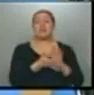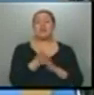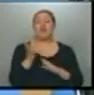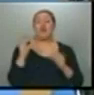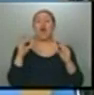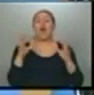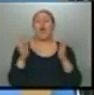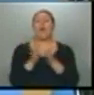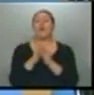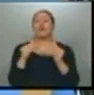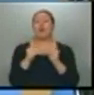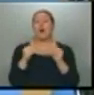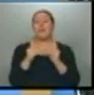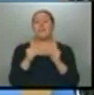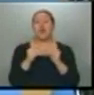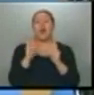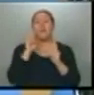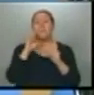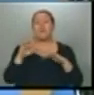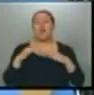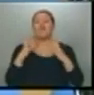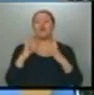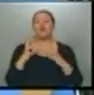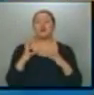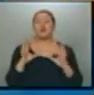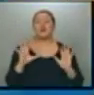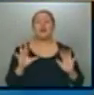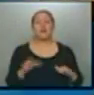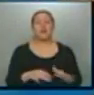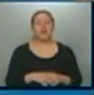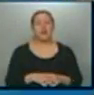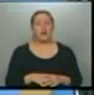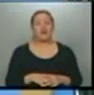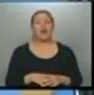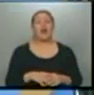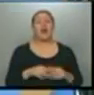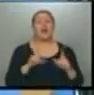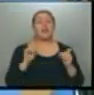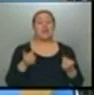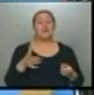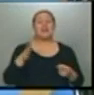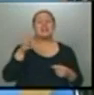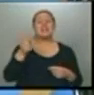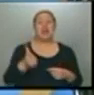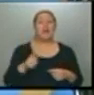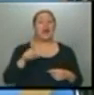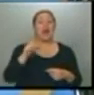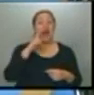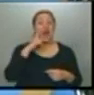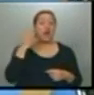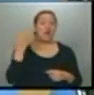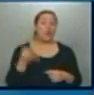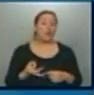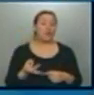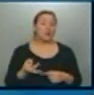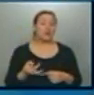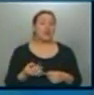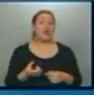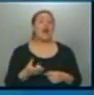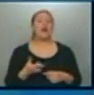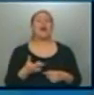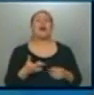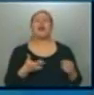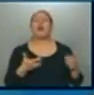a ver fútbol a los Estados Unidos y perdóname, por algún motivo allí también estaba Lali, ¿pero y la se dejó? Cruzaron. ¿O esto fue una